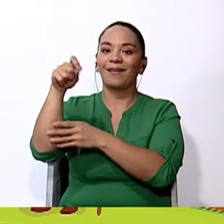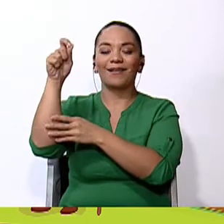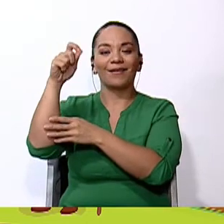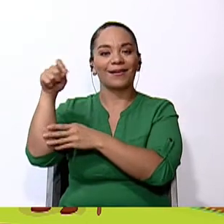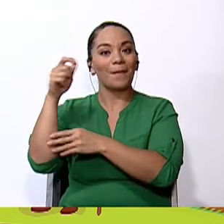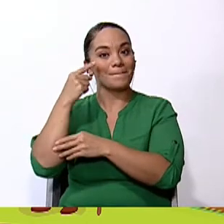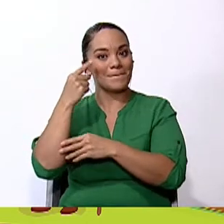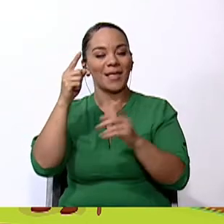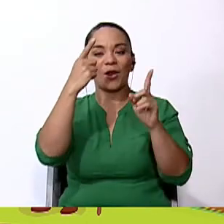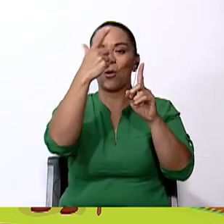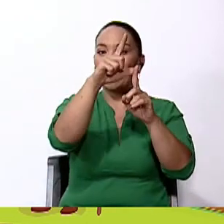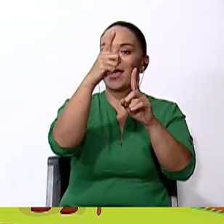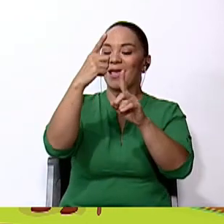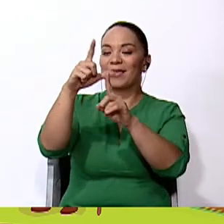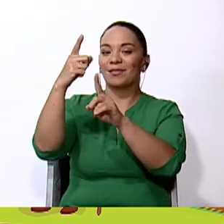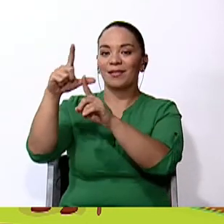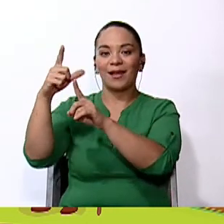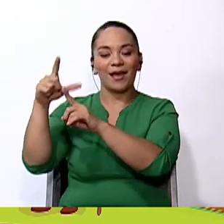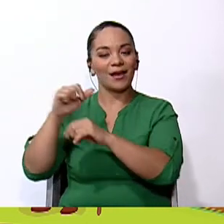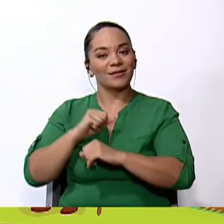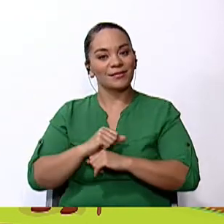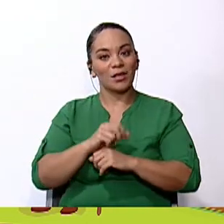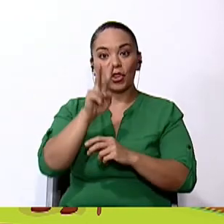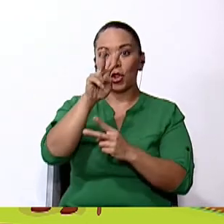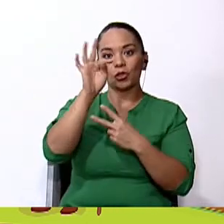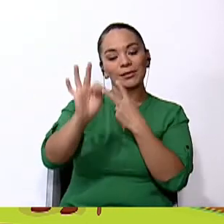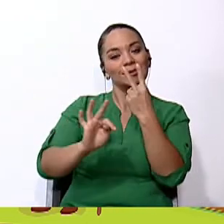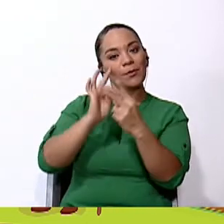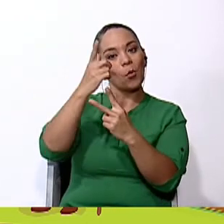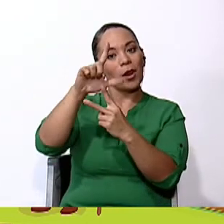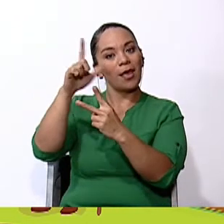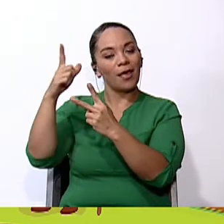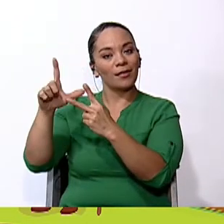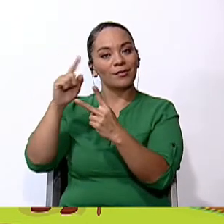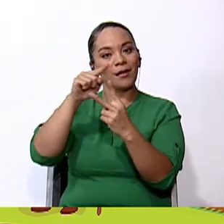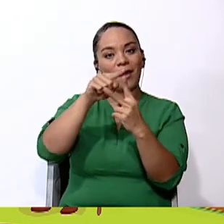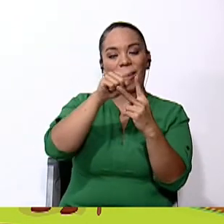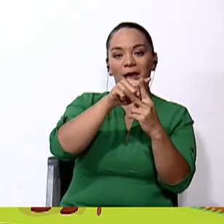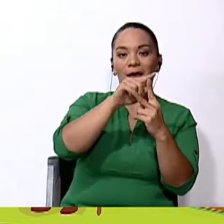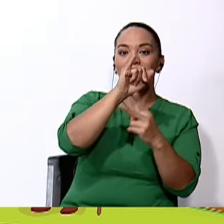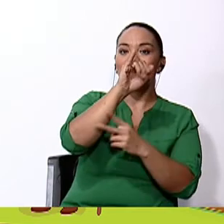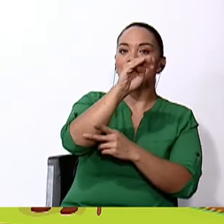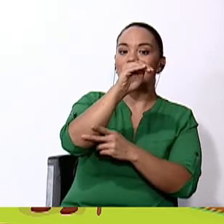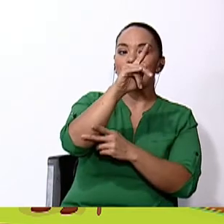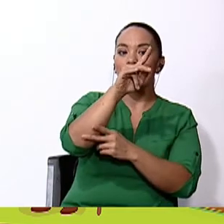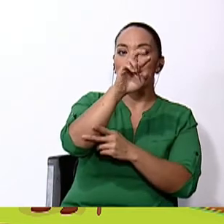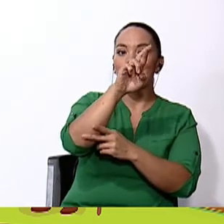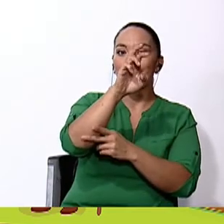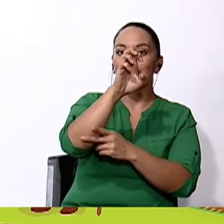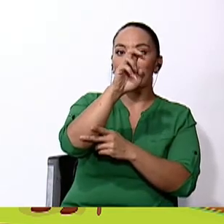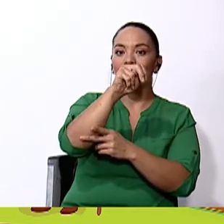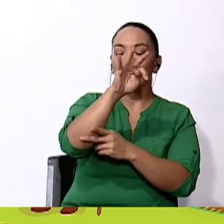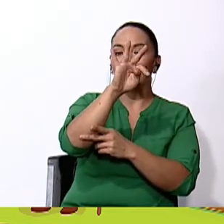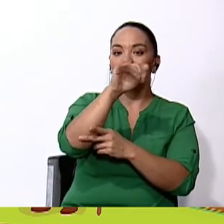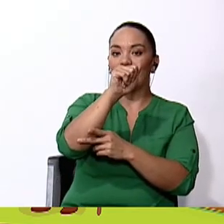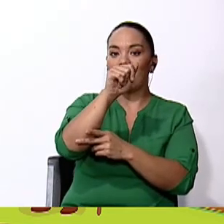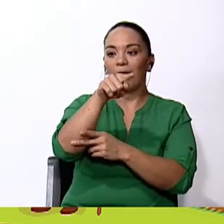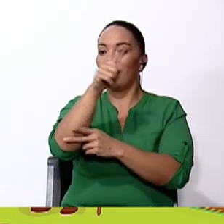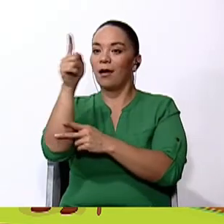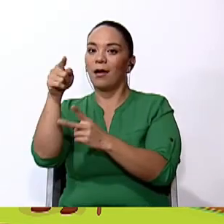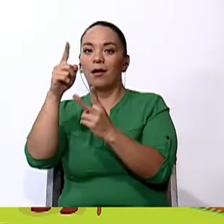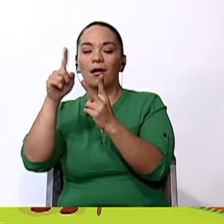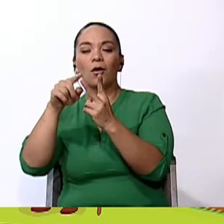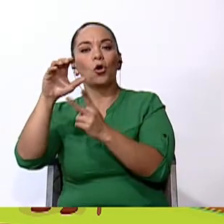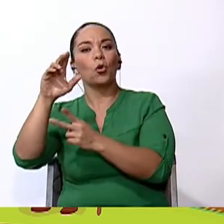las letras en imprenta y en cursiva. Bueno, además de lograron memorizar